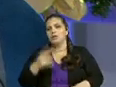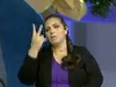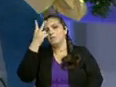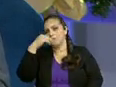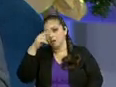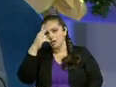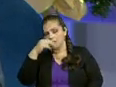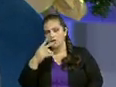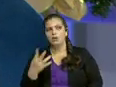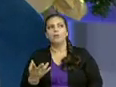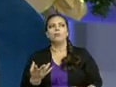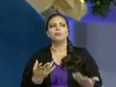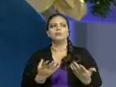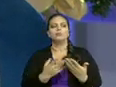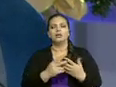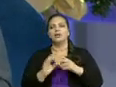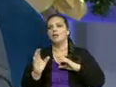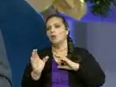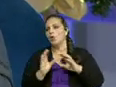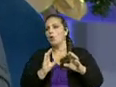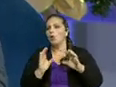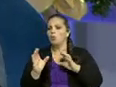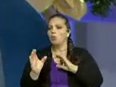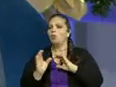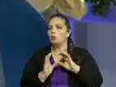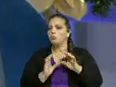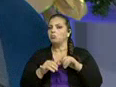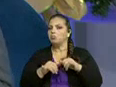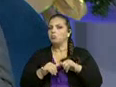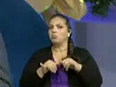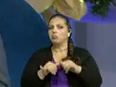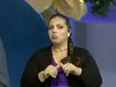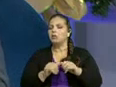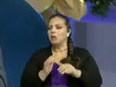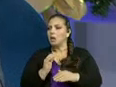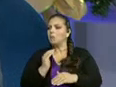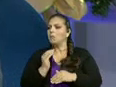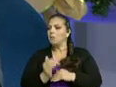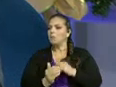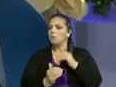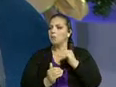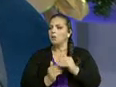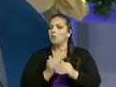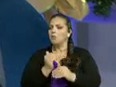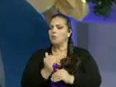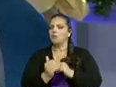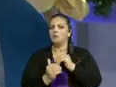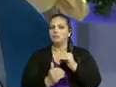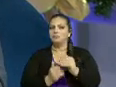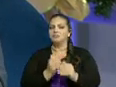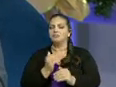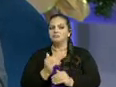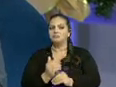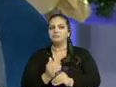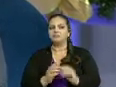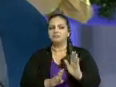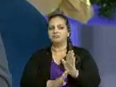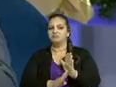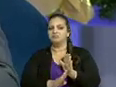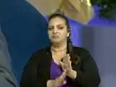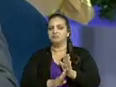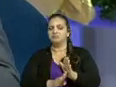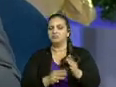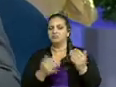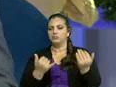han habido avances importantes también. Seguimos en la misma hoja de ruta, lo cual nos enfoca y quiero ratificar en esta política